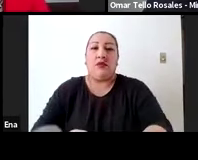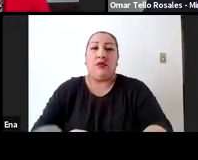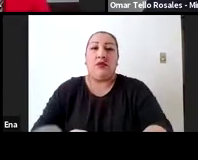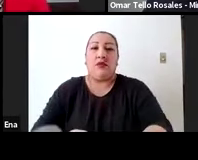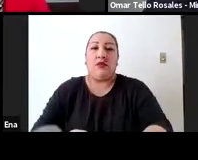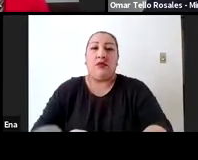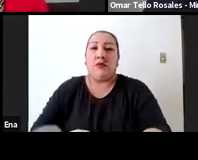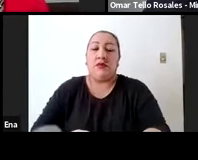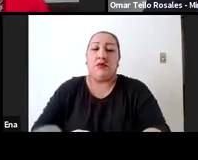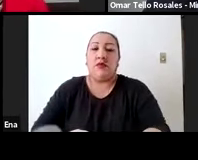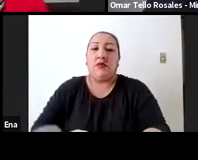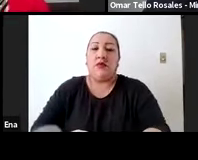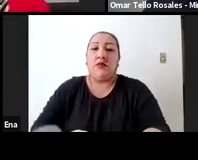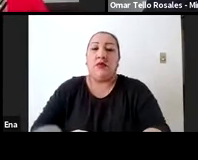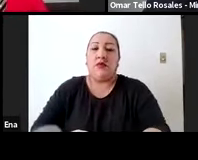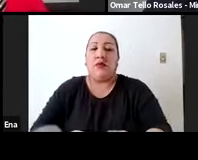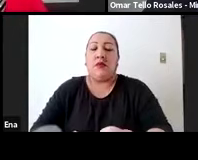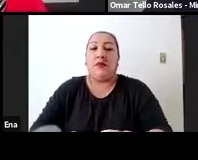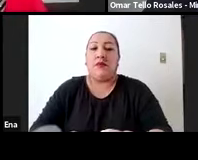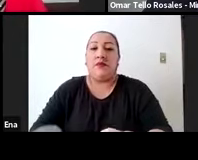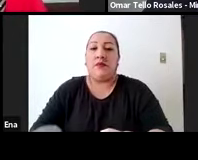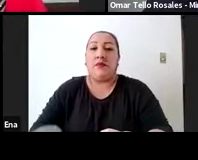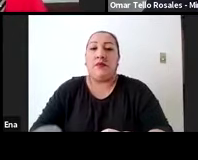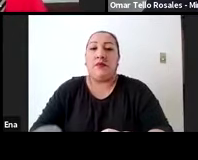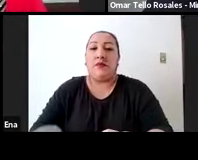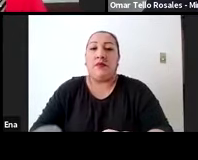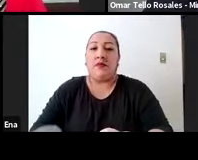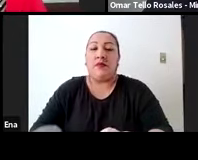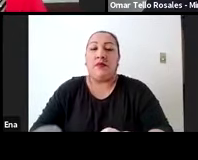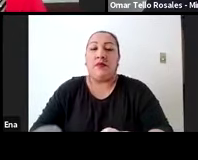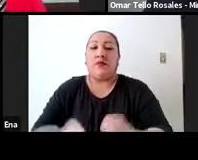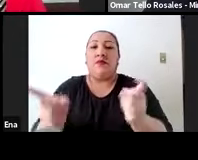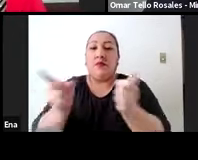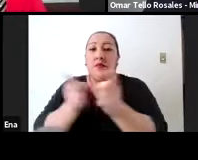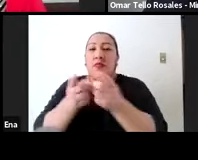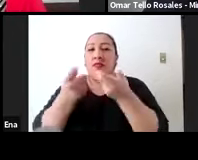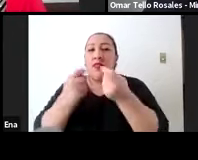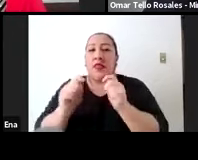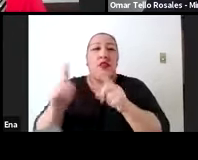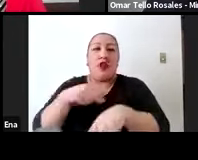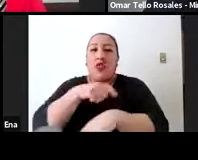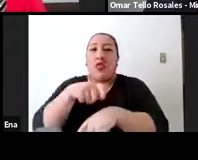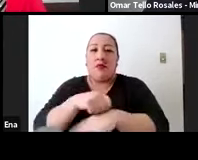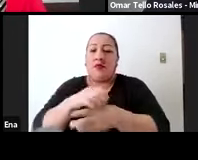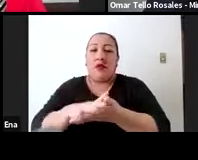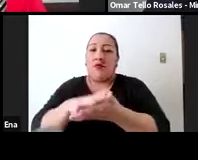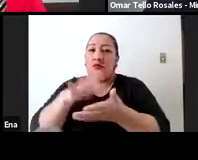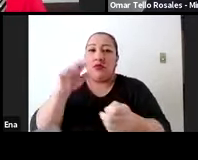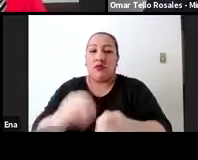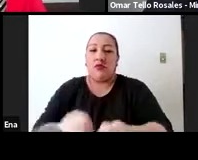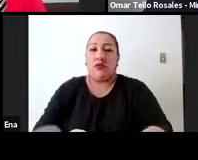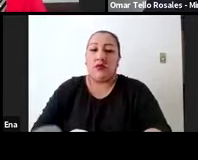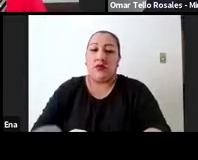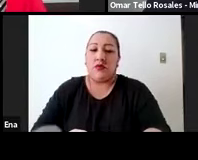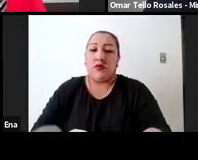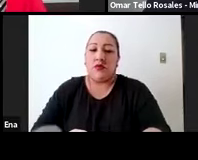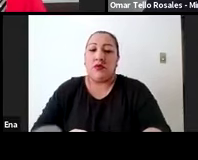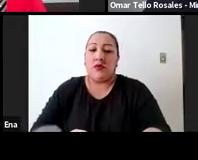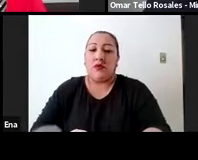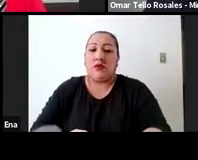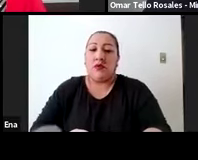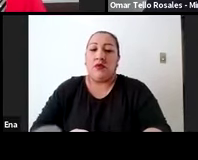específico, es totalmente punitivo y corto. Tratamos de que no demore mucho. Nuestras auditorías anteriormente demoraban